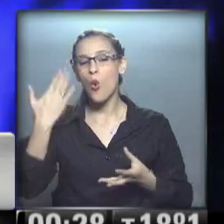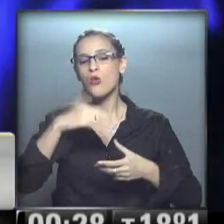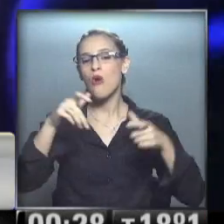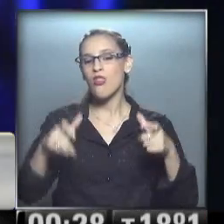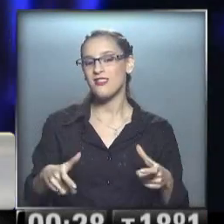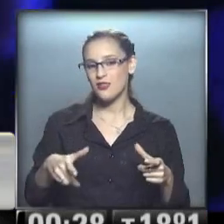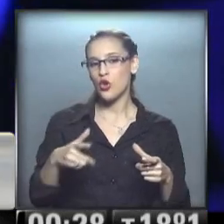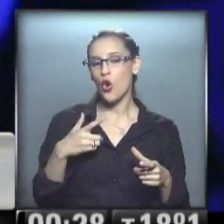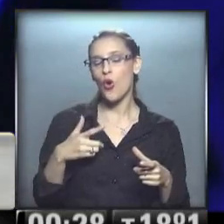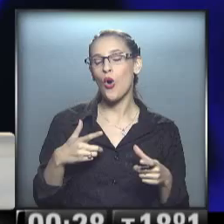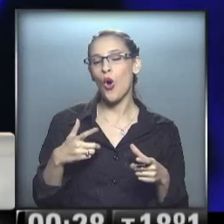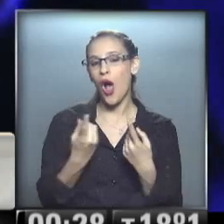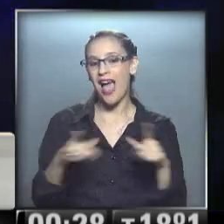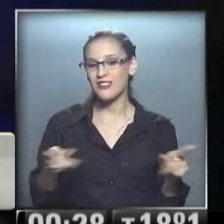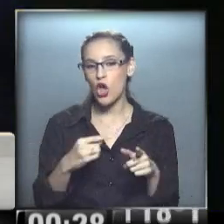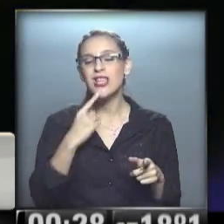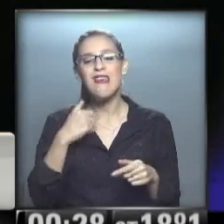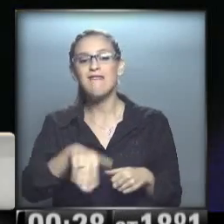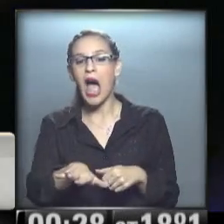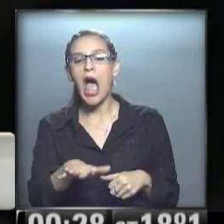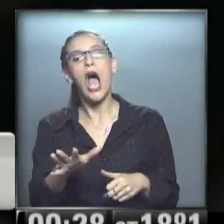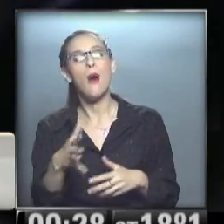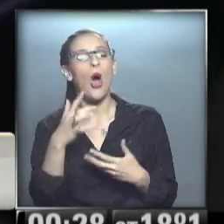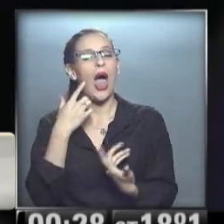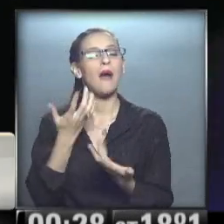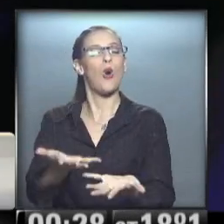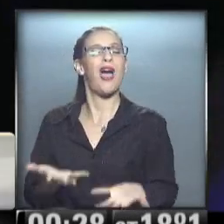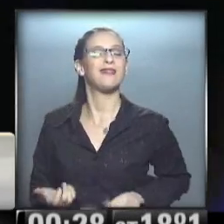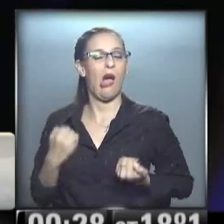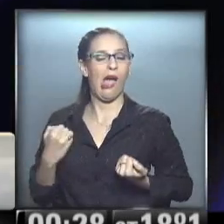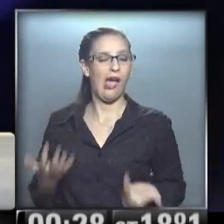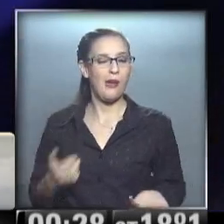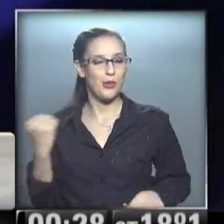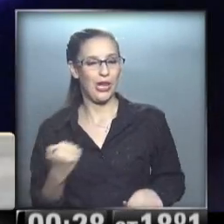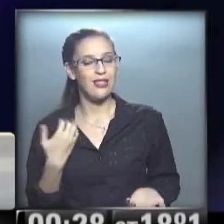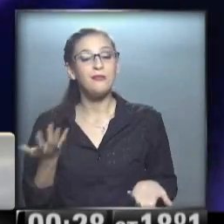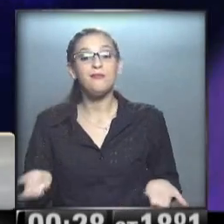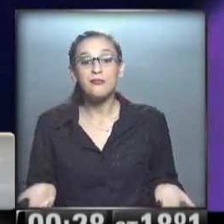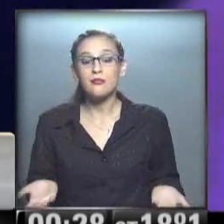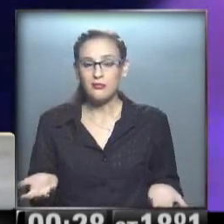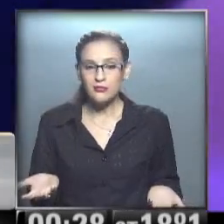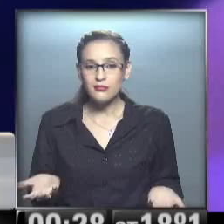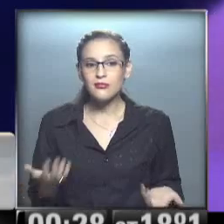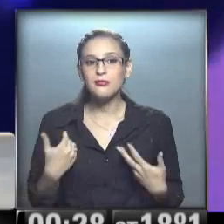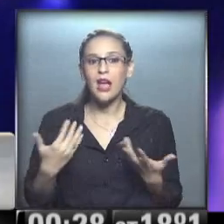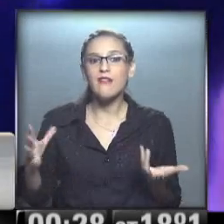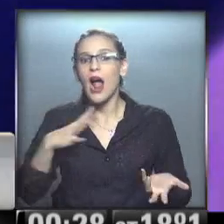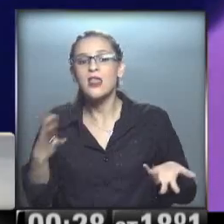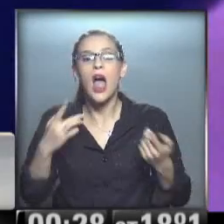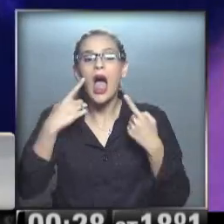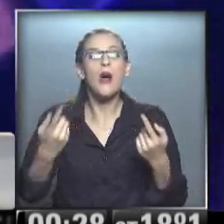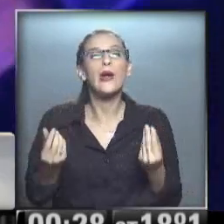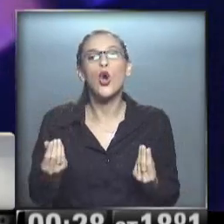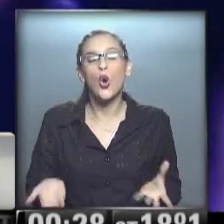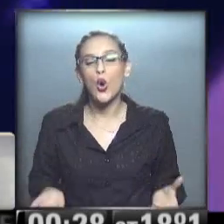del Indio, porque dijo que habrá yapa, es una de las declaraciones que hizo a la prensa en estos días Dawi, así que estamos esperando que sea, que se extienda, ¿no?, la